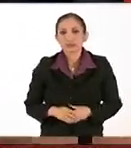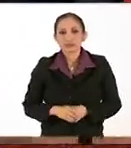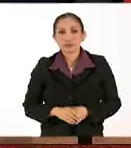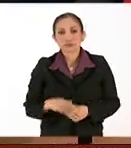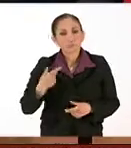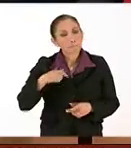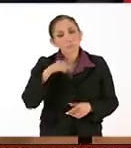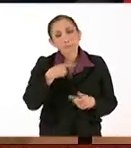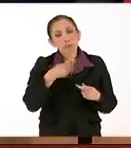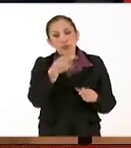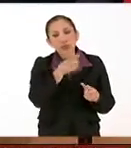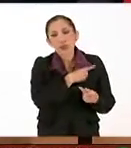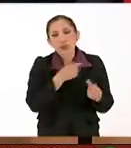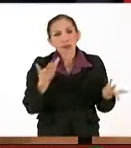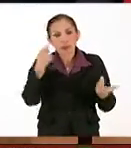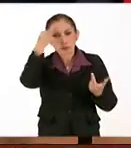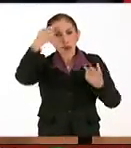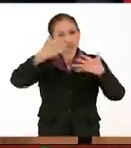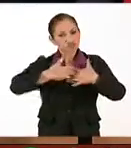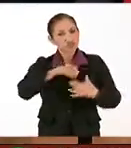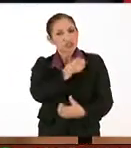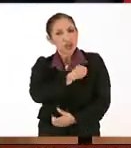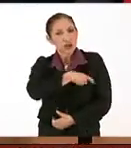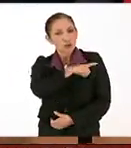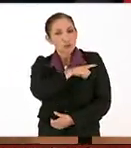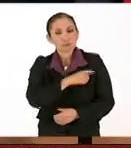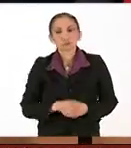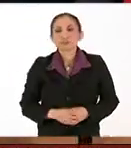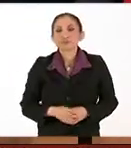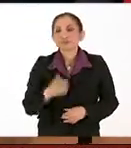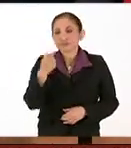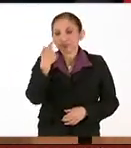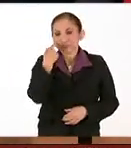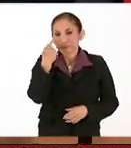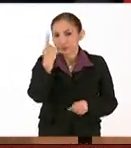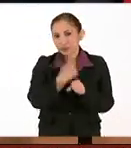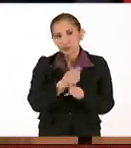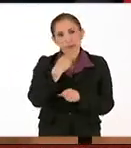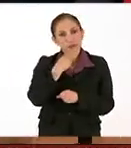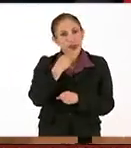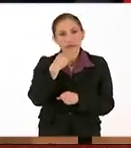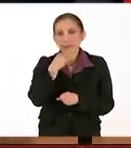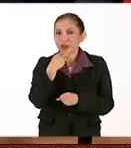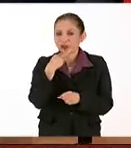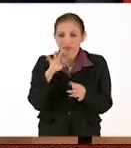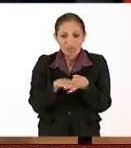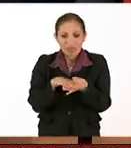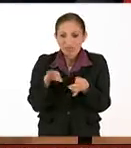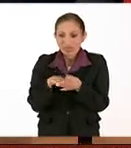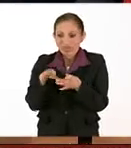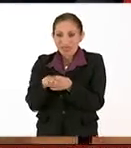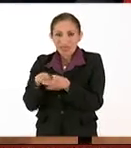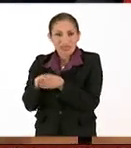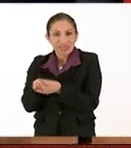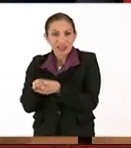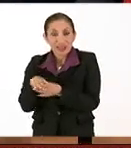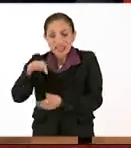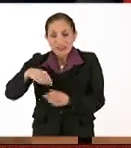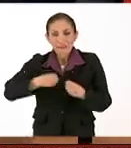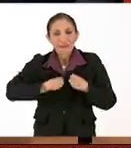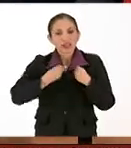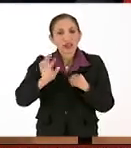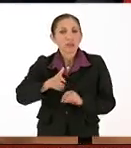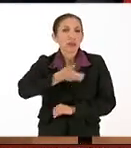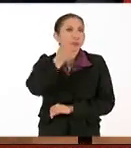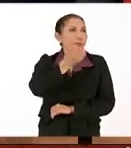¿La gente qué tiene que hacer para tener un cerebro sano? Primero que nada, usarlo, ¿no? Me refiero a esto, en nuestra vida se